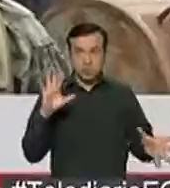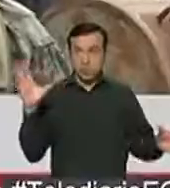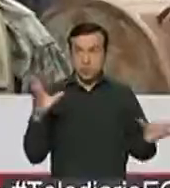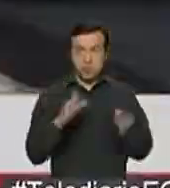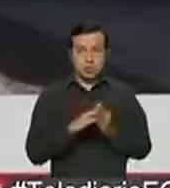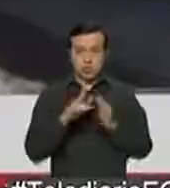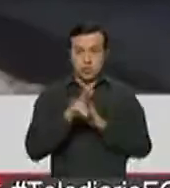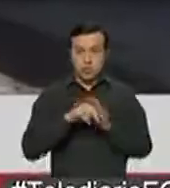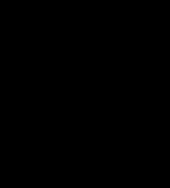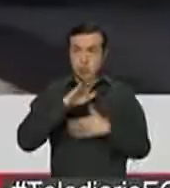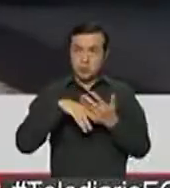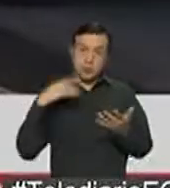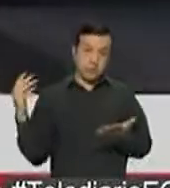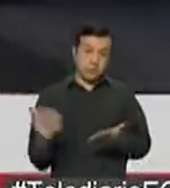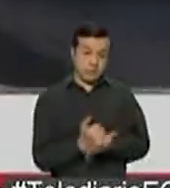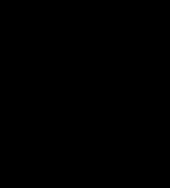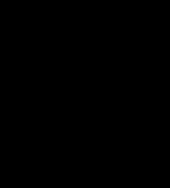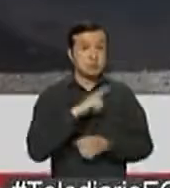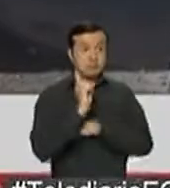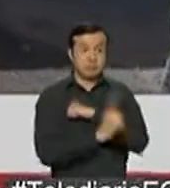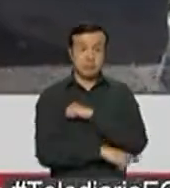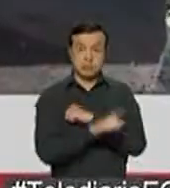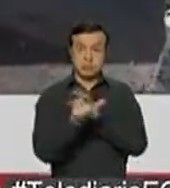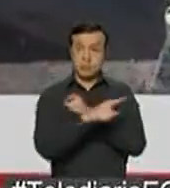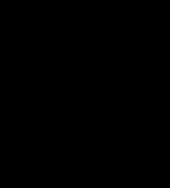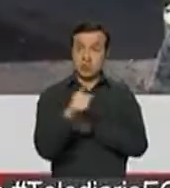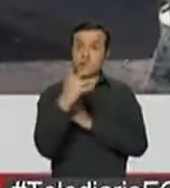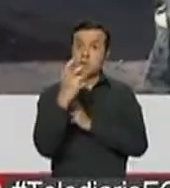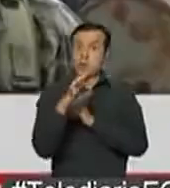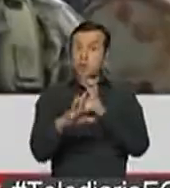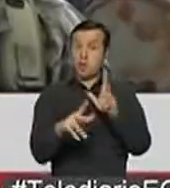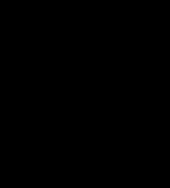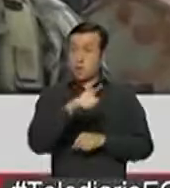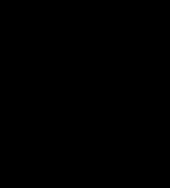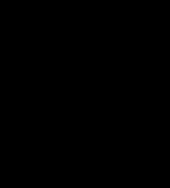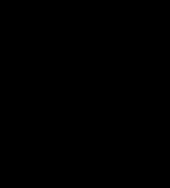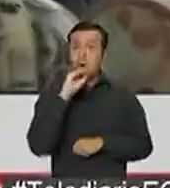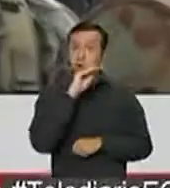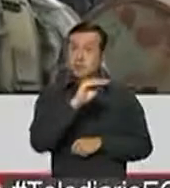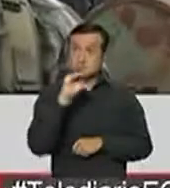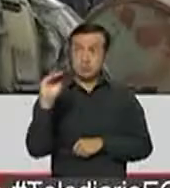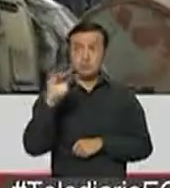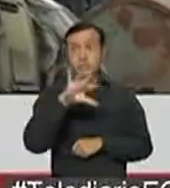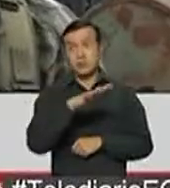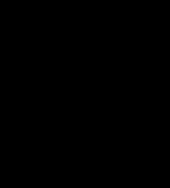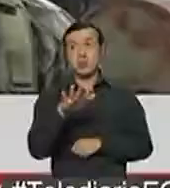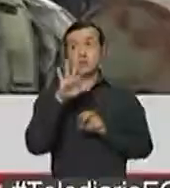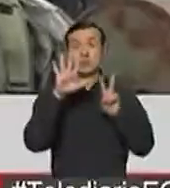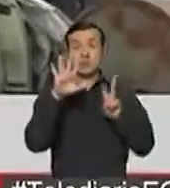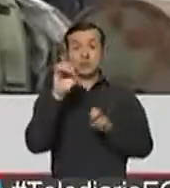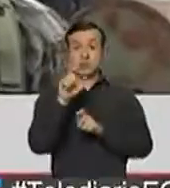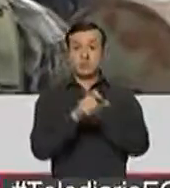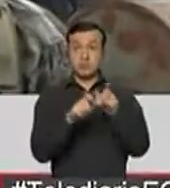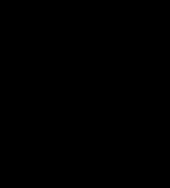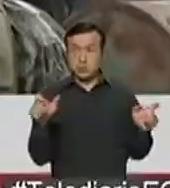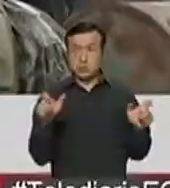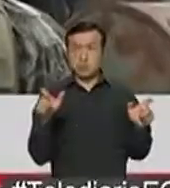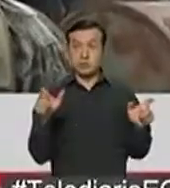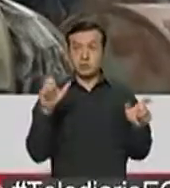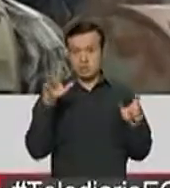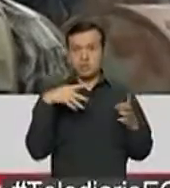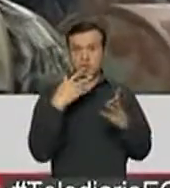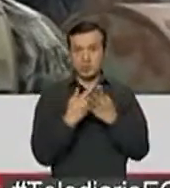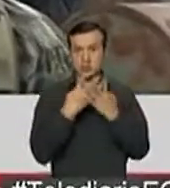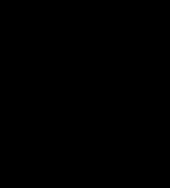este material. Advierte sanciones a quien intente sacar el material minero. Inicialmente, alrededor de 70 personas que fueron